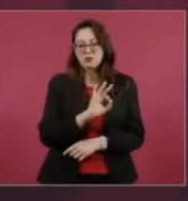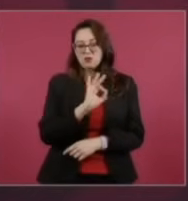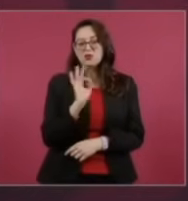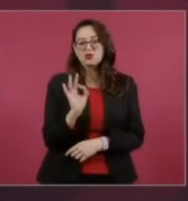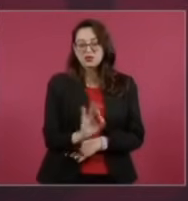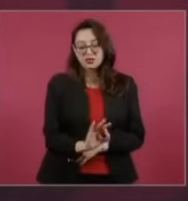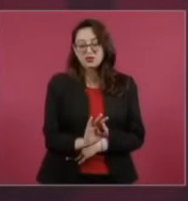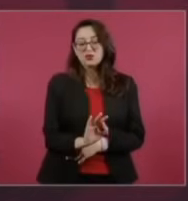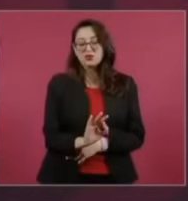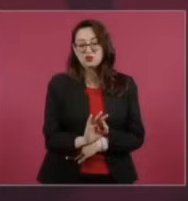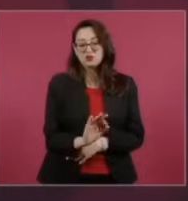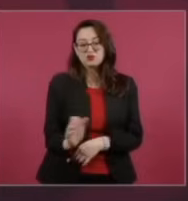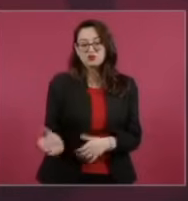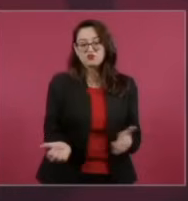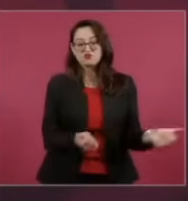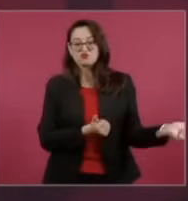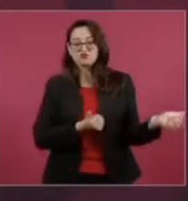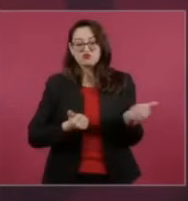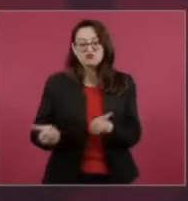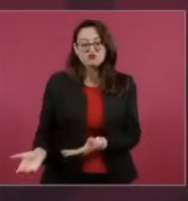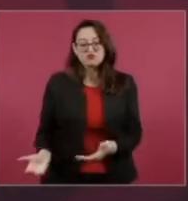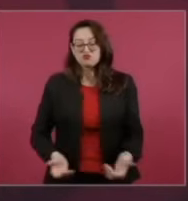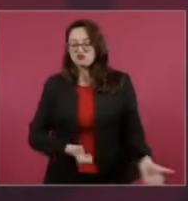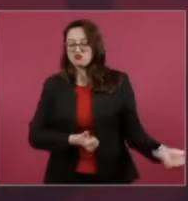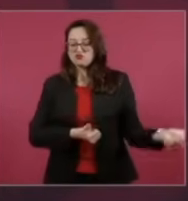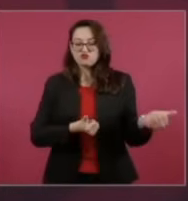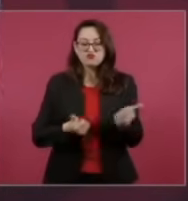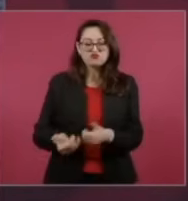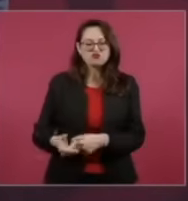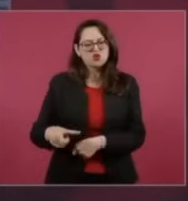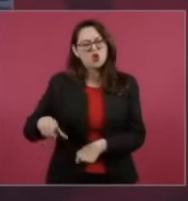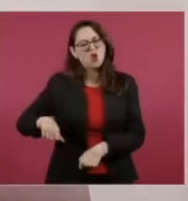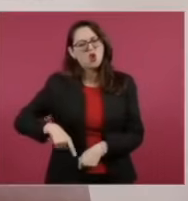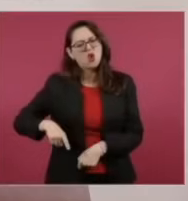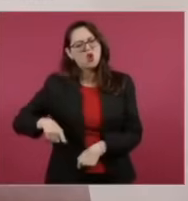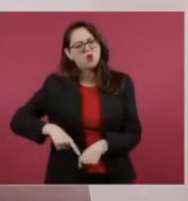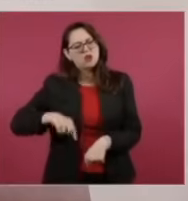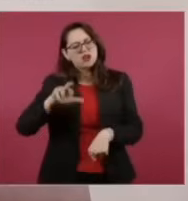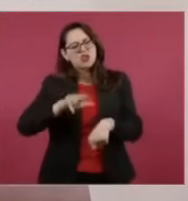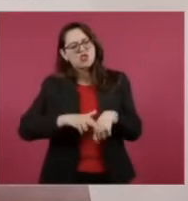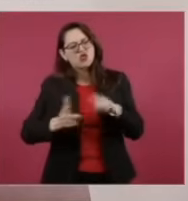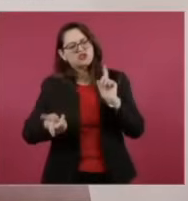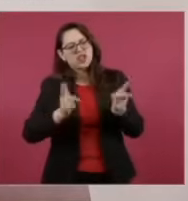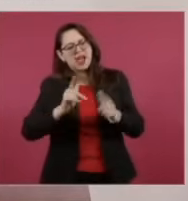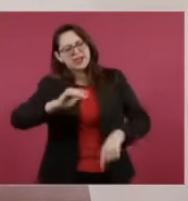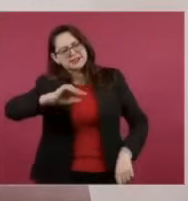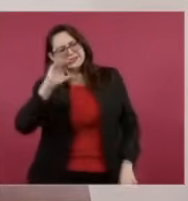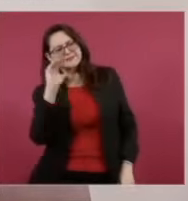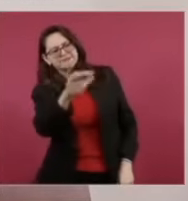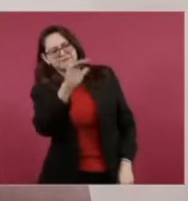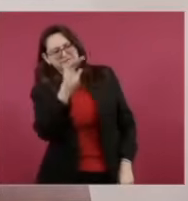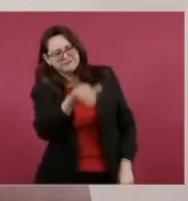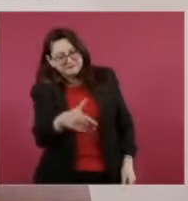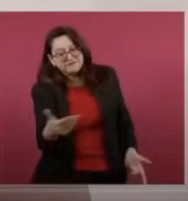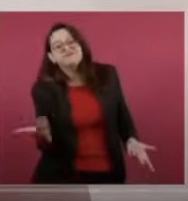Texas qu me responde a esto el gobernador de